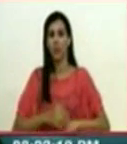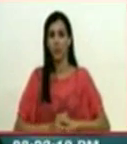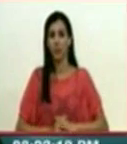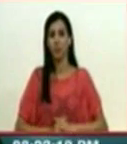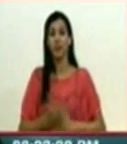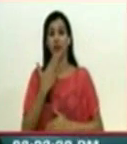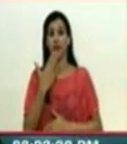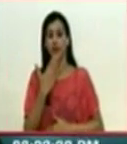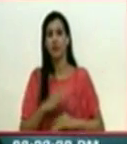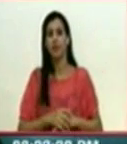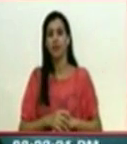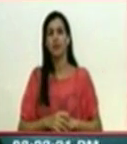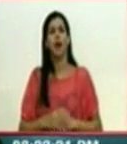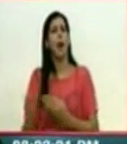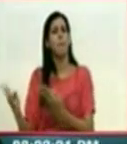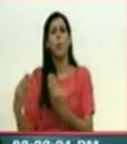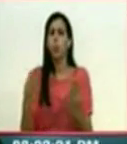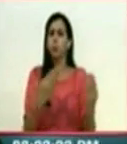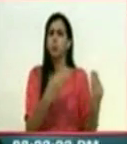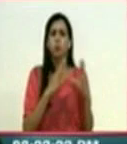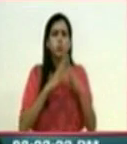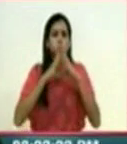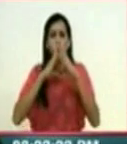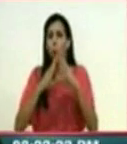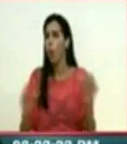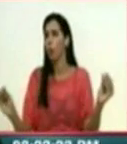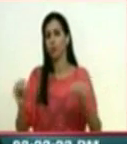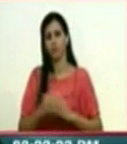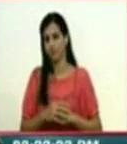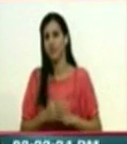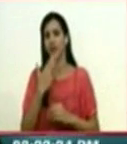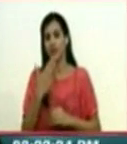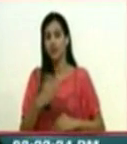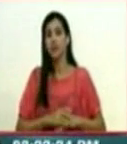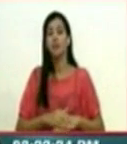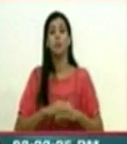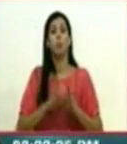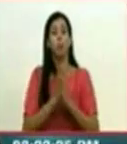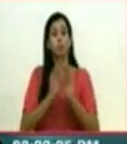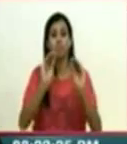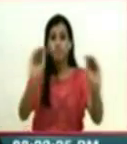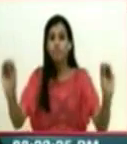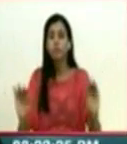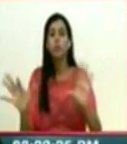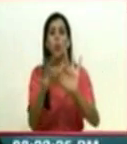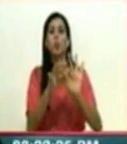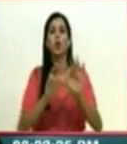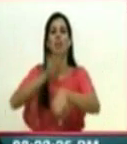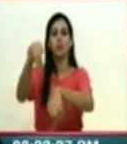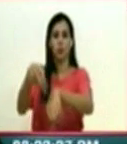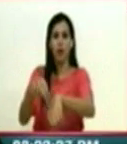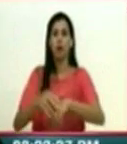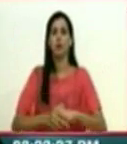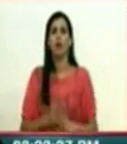Agradecemos las muestras de apoyo y solidaridad que hemos recibido y llamamos también a la Unión Nacional,